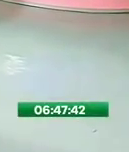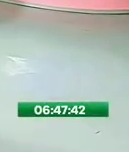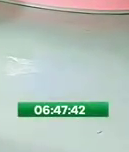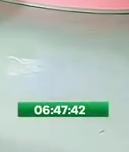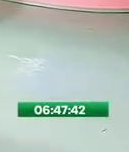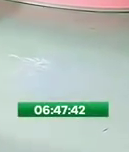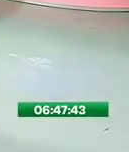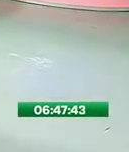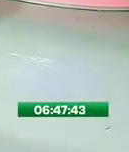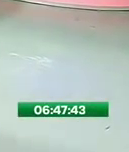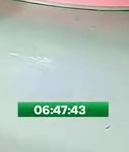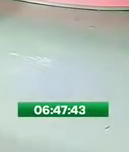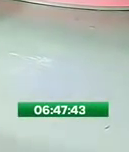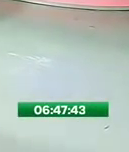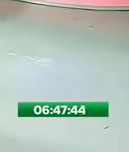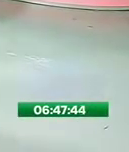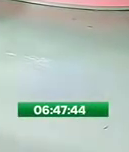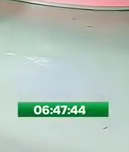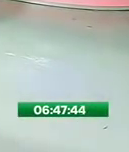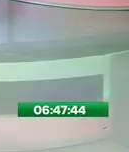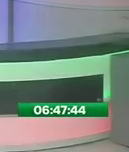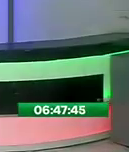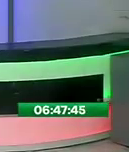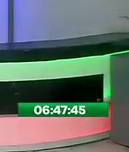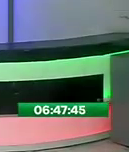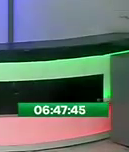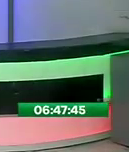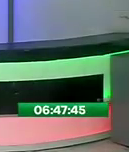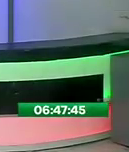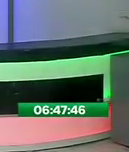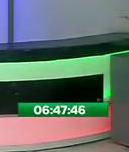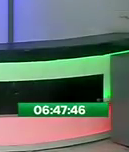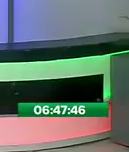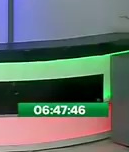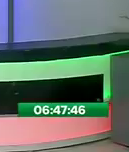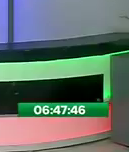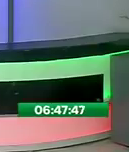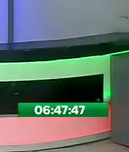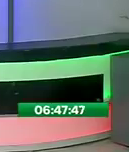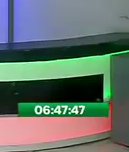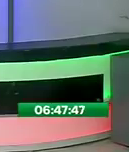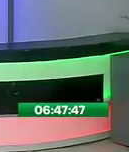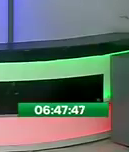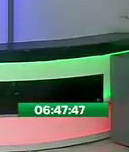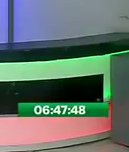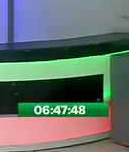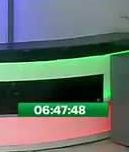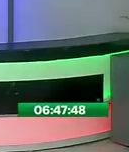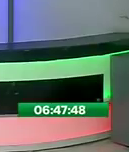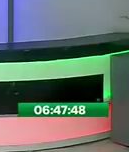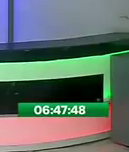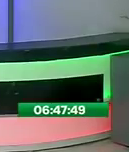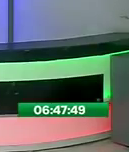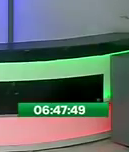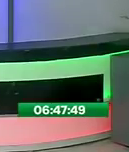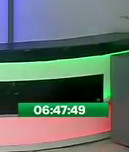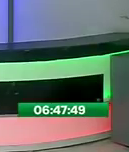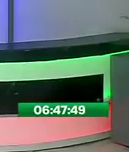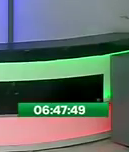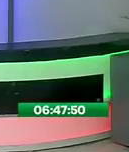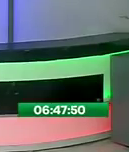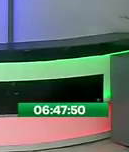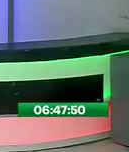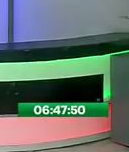Muy bien, 6:47 de la mañana, amables televidentes, muchísimas gracias por seguir en sintonía y vamos a su segmento deportivo, y es que uno de